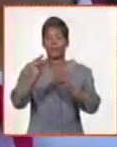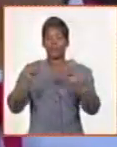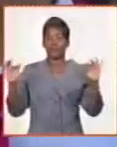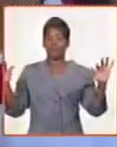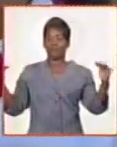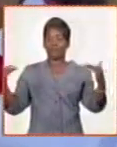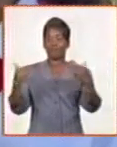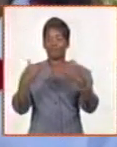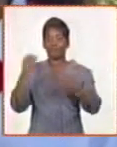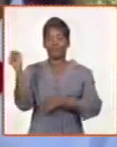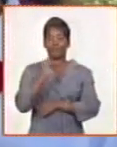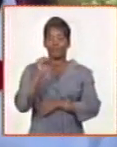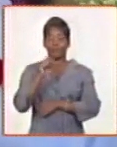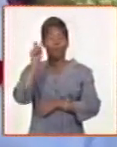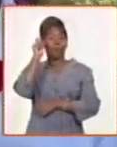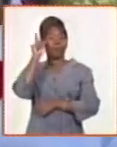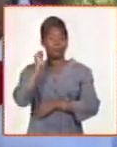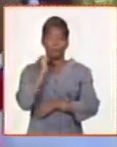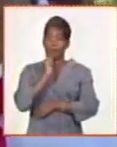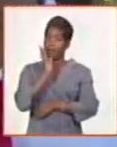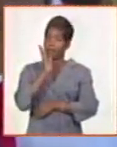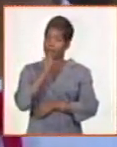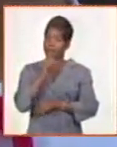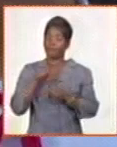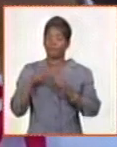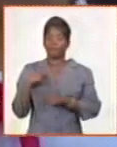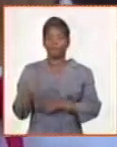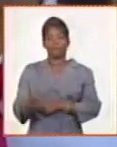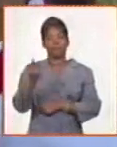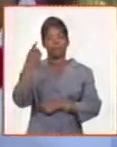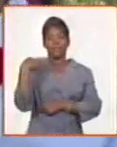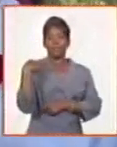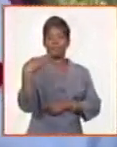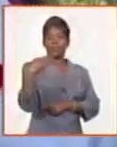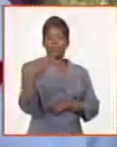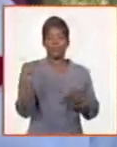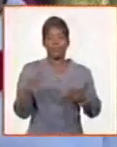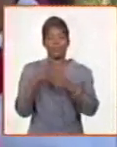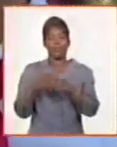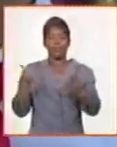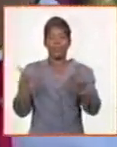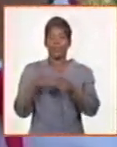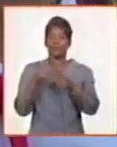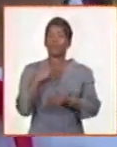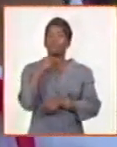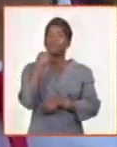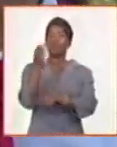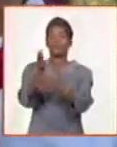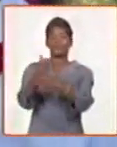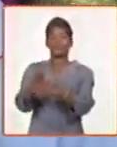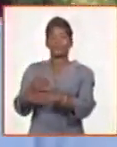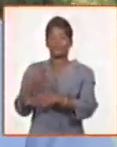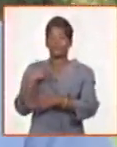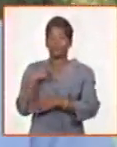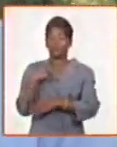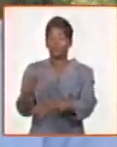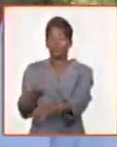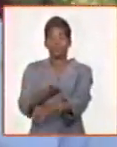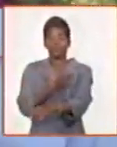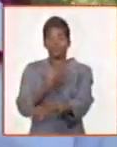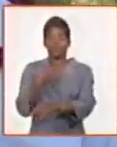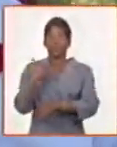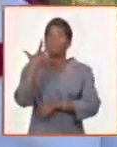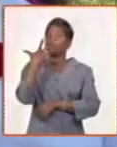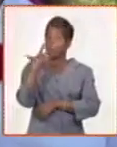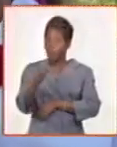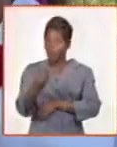lindo la experiencia que tuvimos porque fue la primera vez que nos invitaron a ver muy de cerca esto y a mí me encantó. Yo estaba muy fascinada